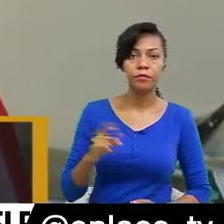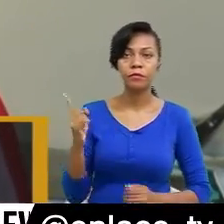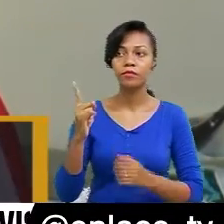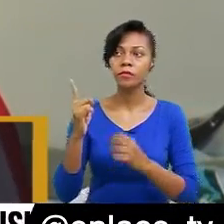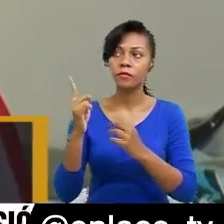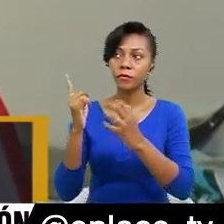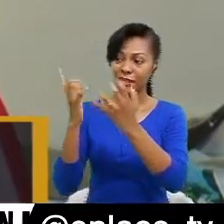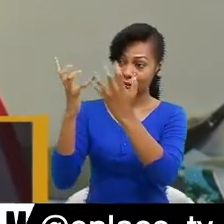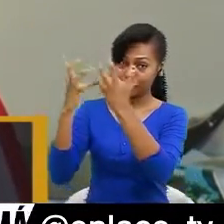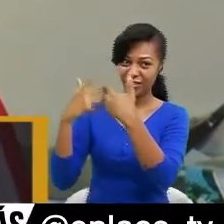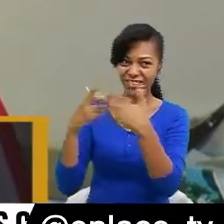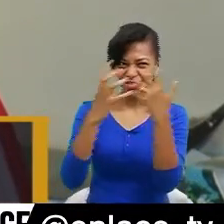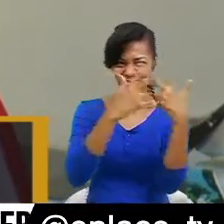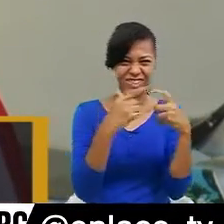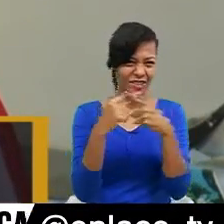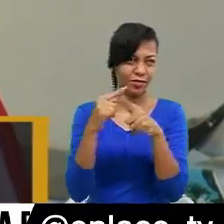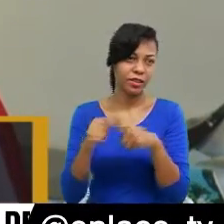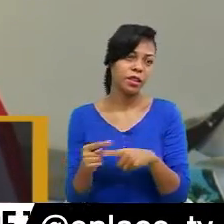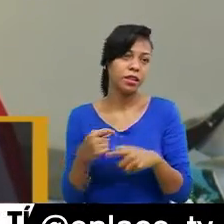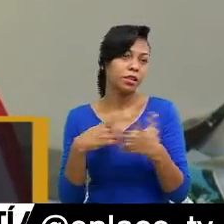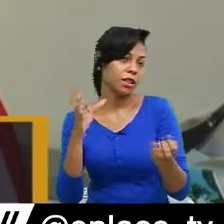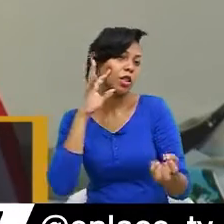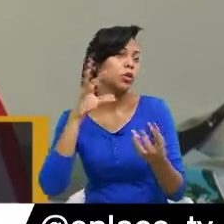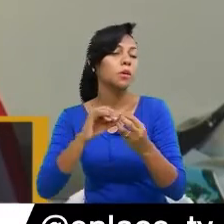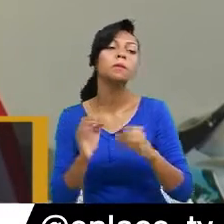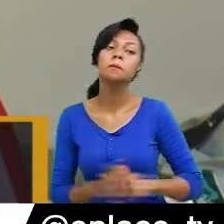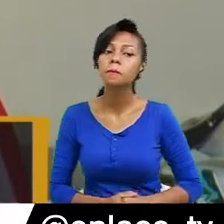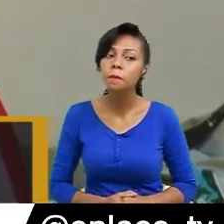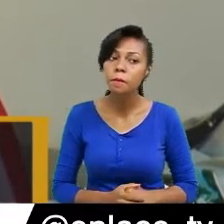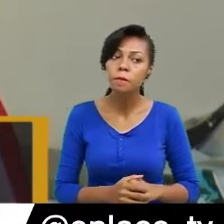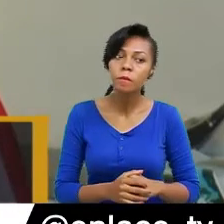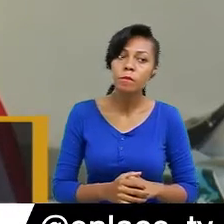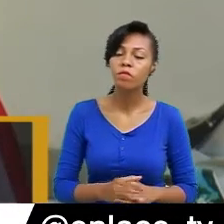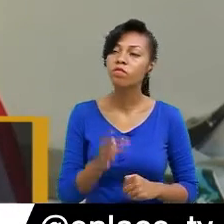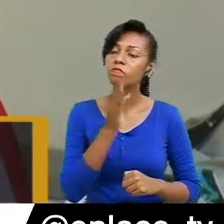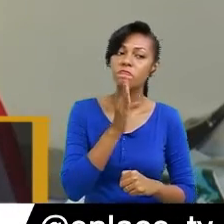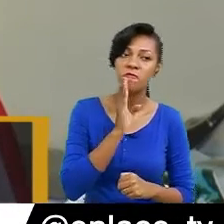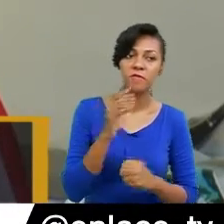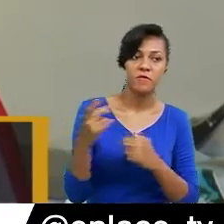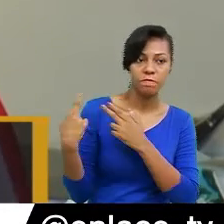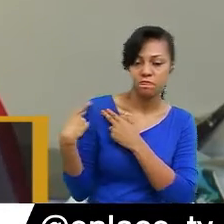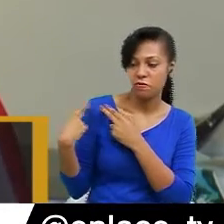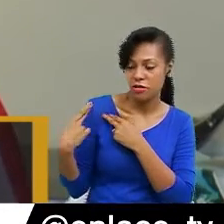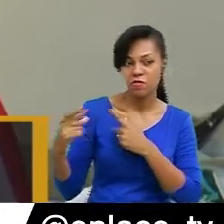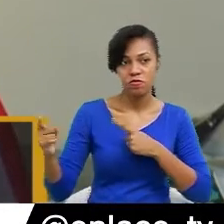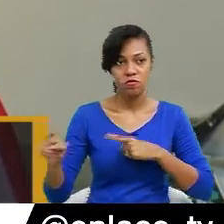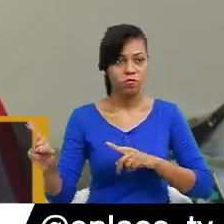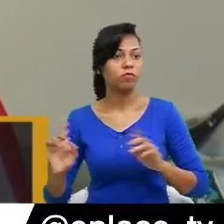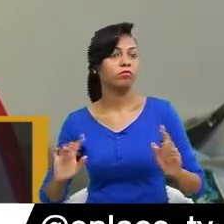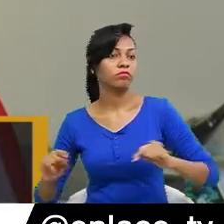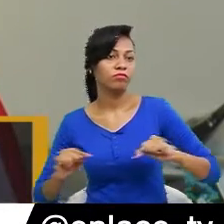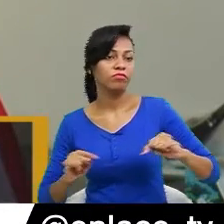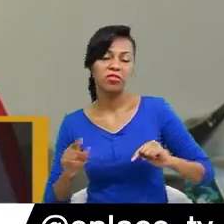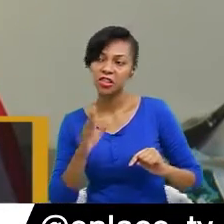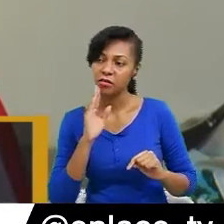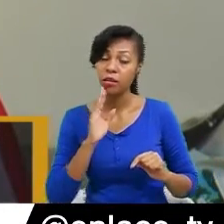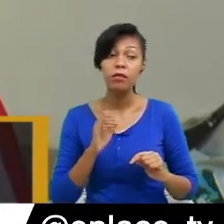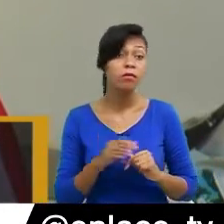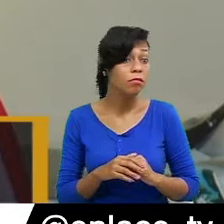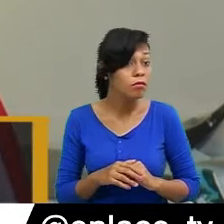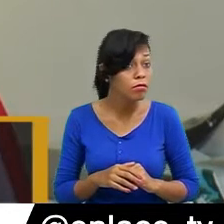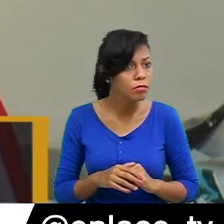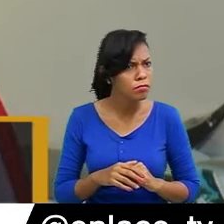formamos parte del convenio. Íbamos a decidir quién seguía como operador del mismo y conocimos unas